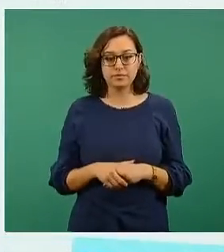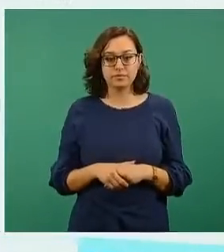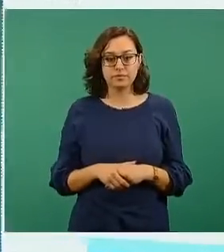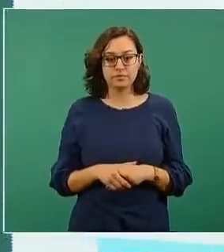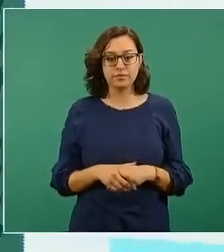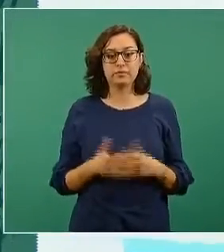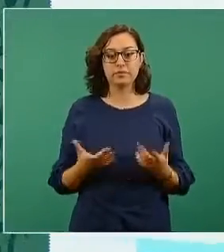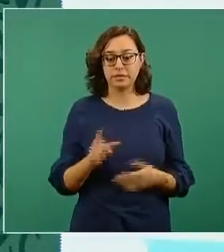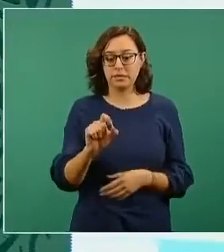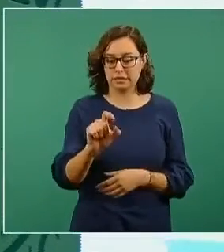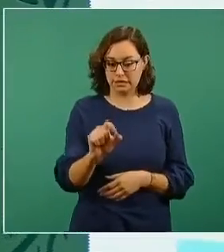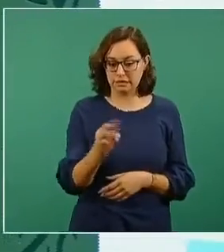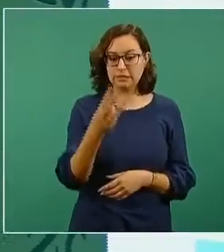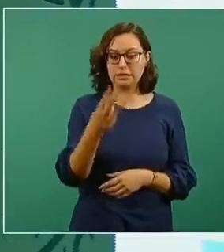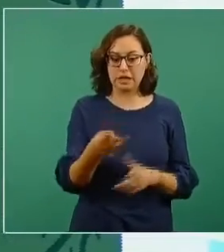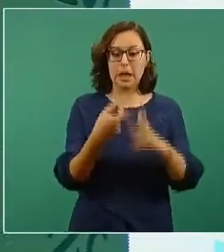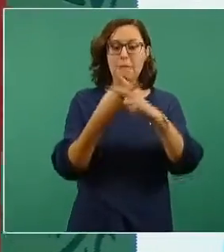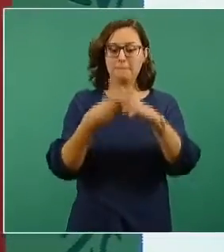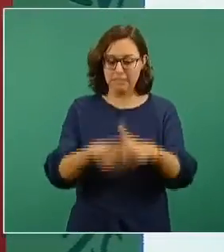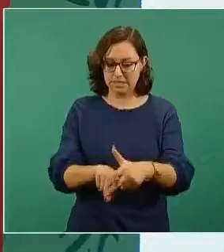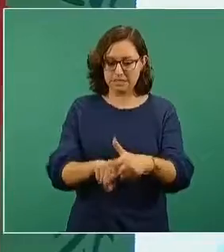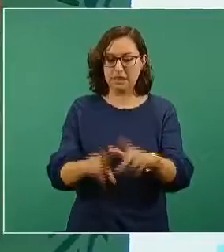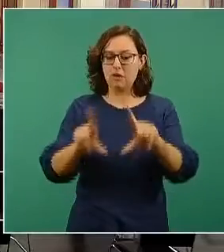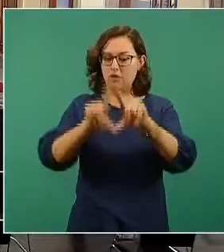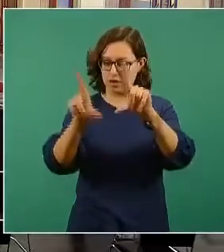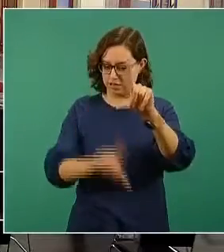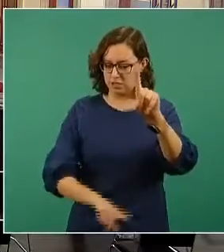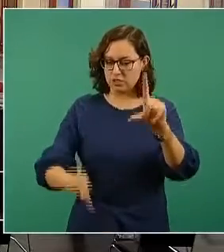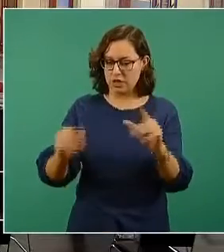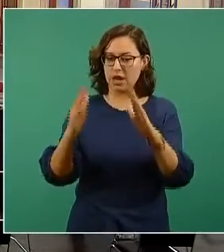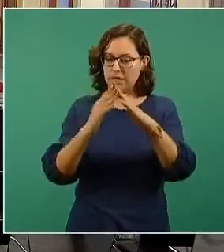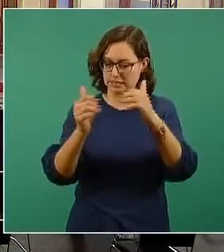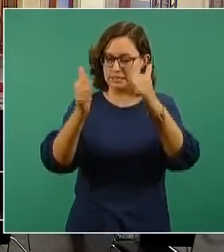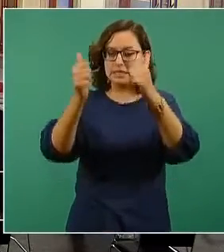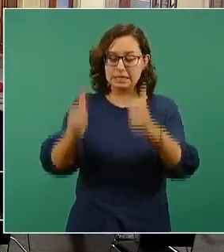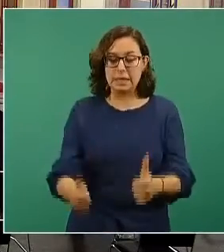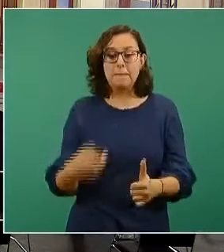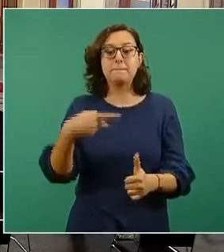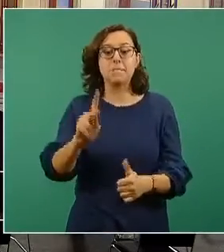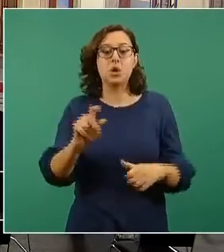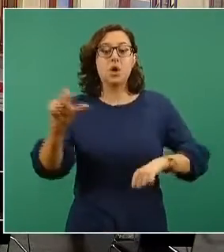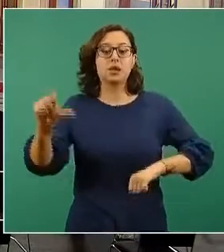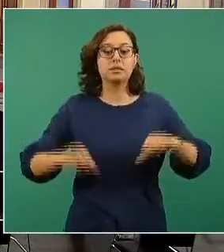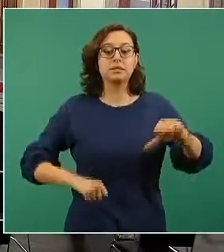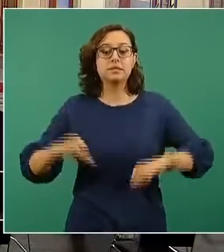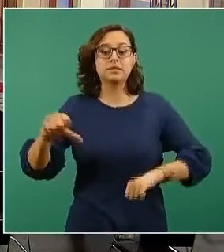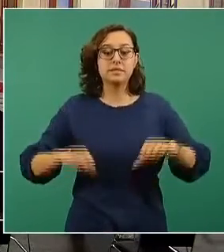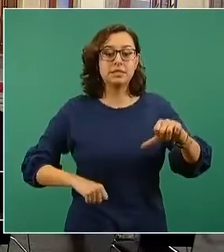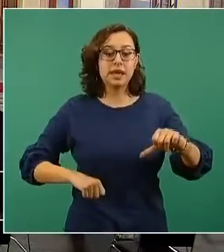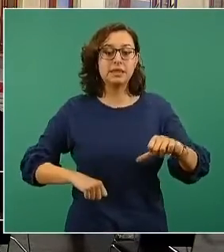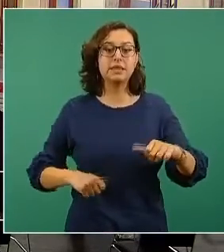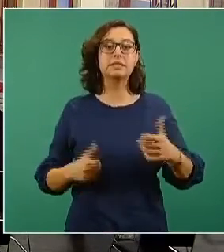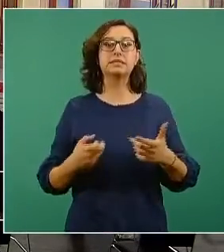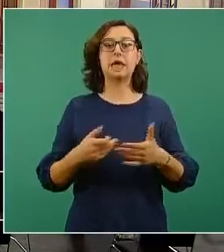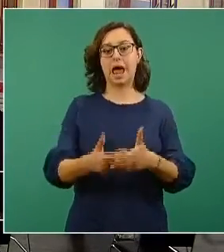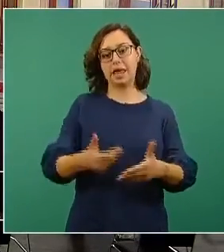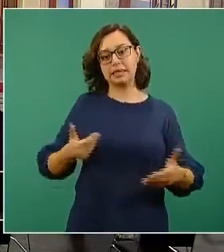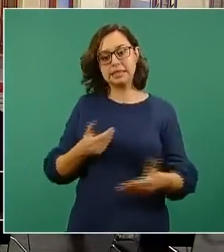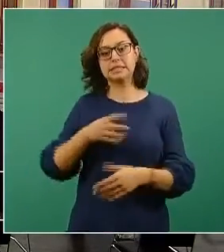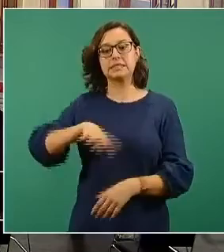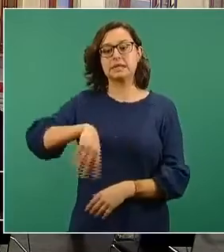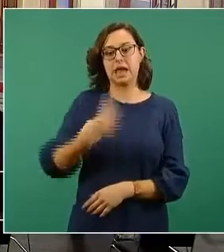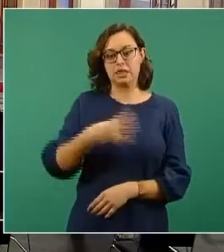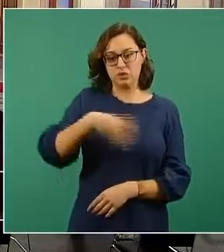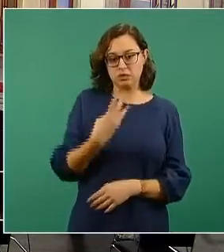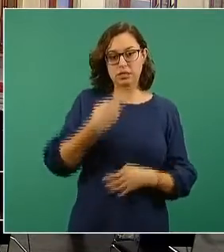Bueno, el 23 empezó la jornada ya oficializada de manera legal. Las actividades fueron definidas el 14 para el